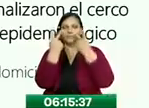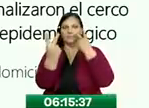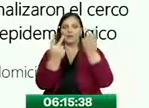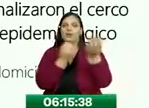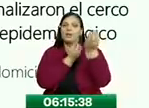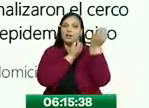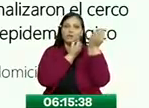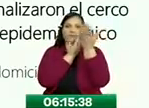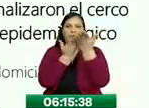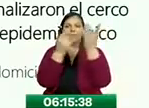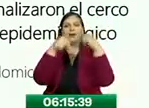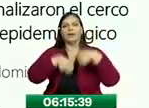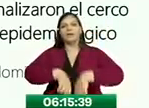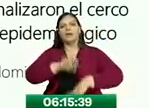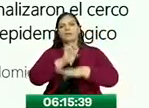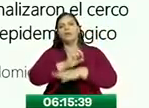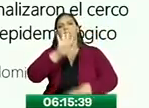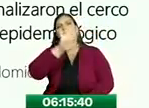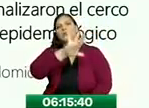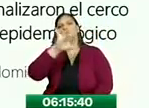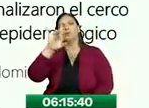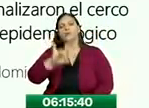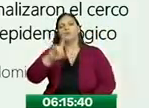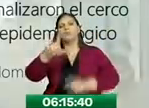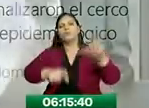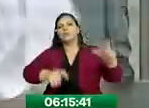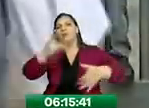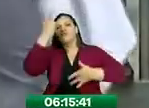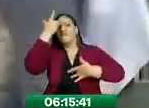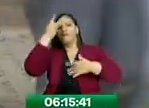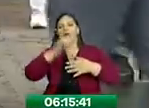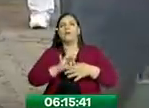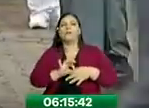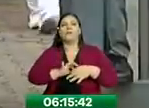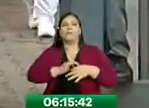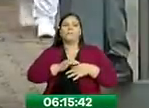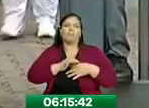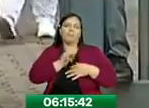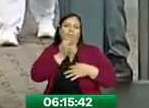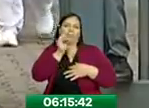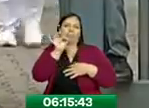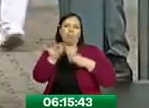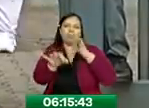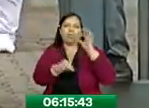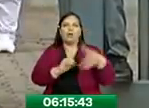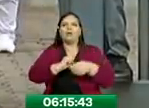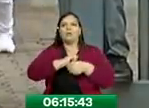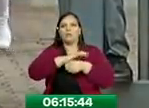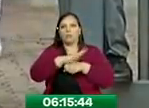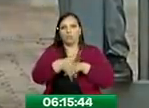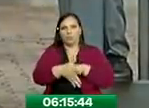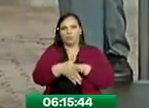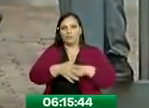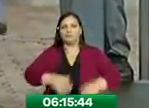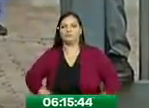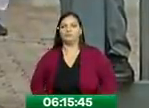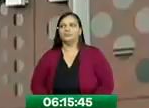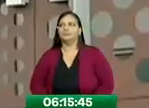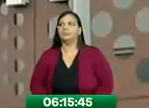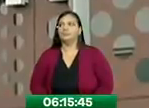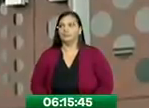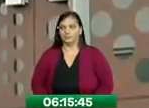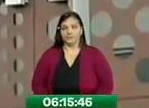existen 58 casos confirmados con coronavirus. De estos hay 42 estables, 9 personas hospitalizadas